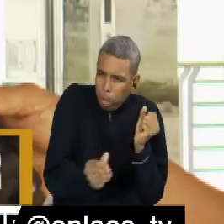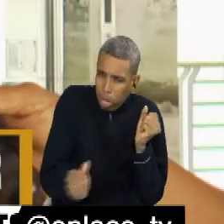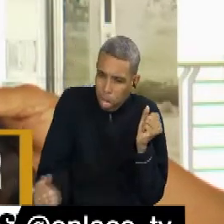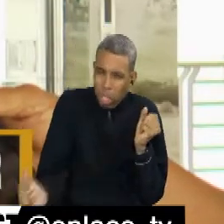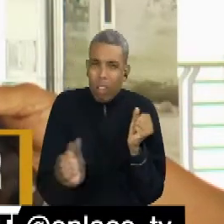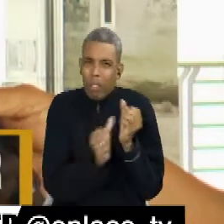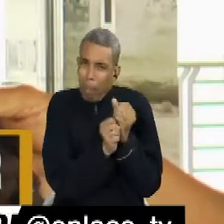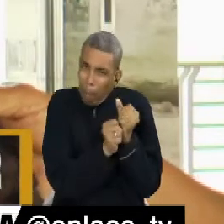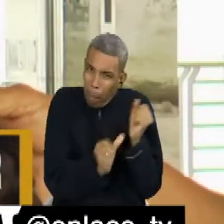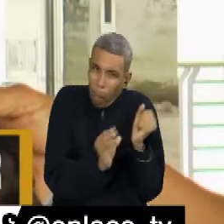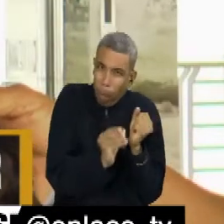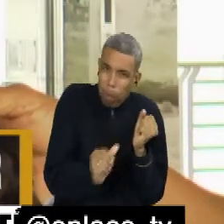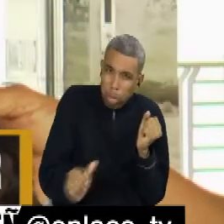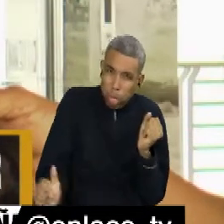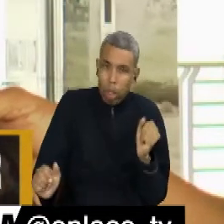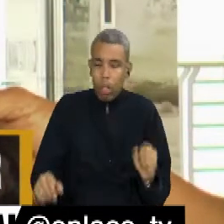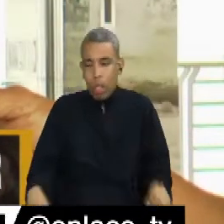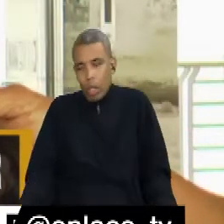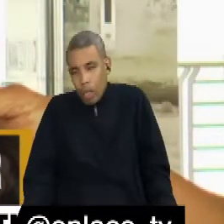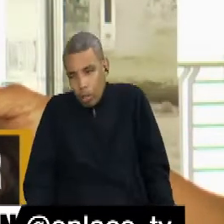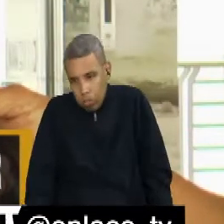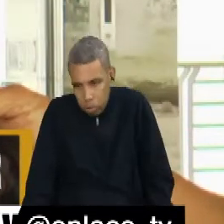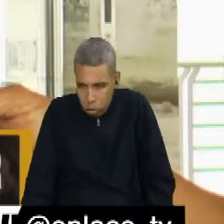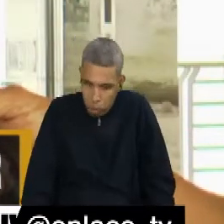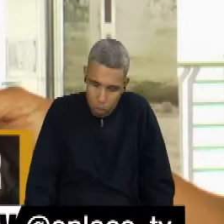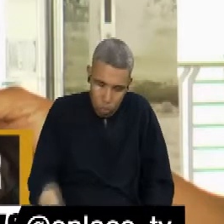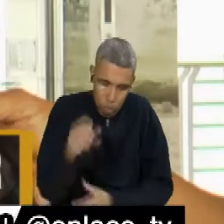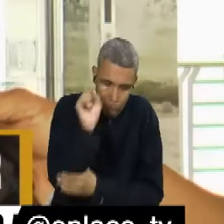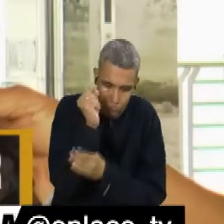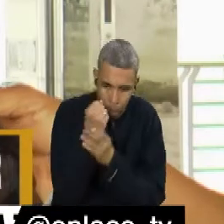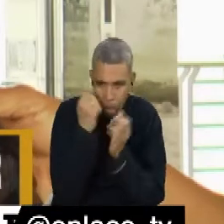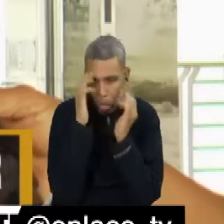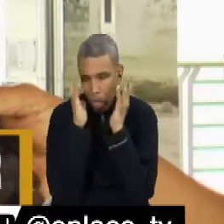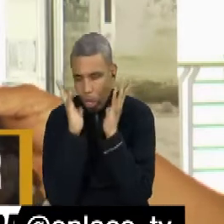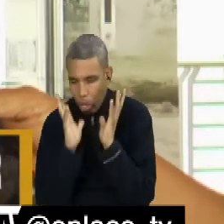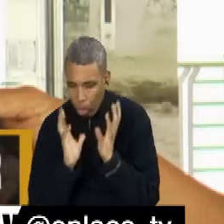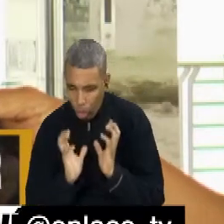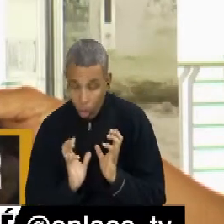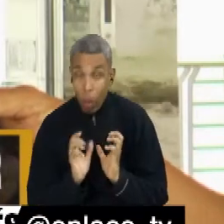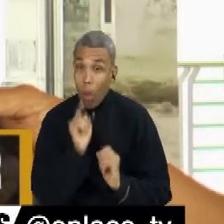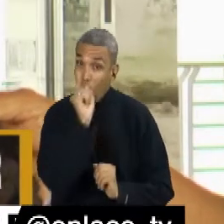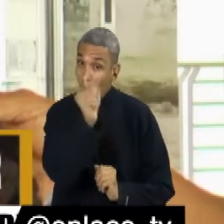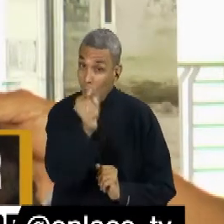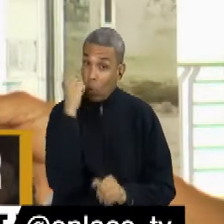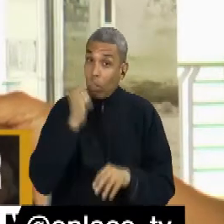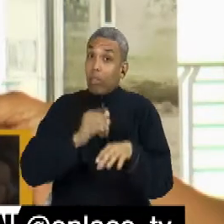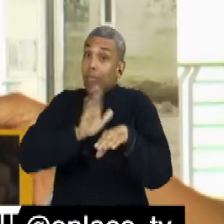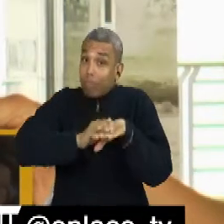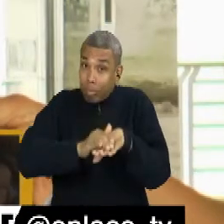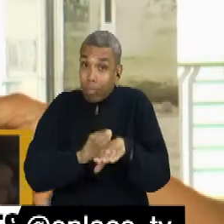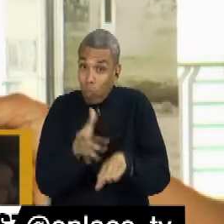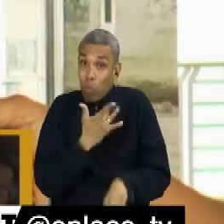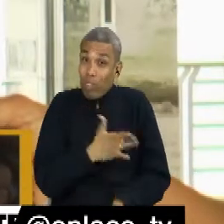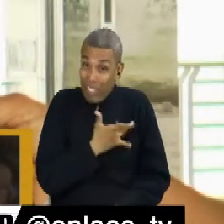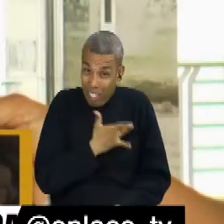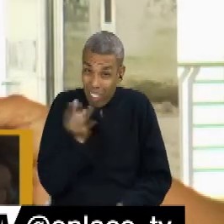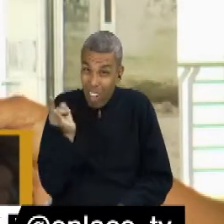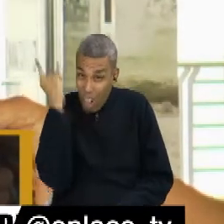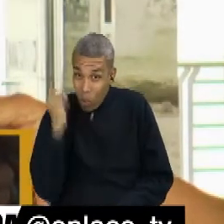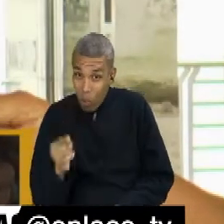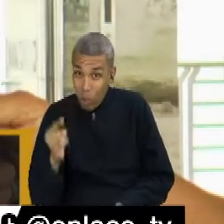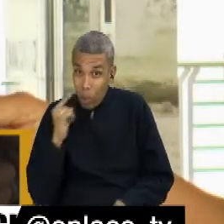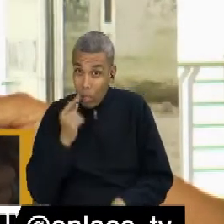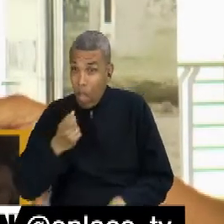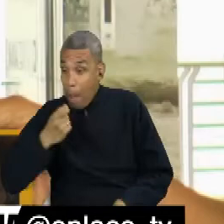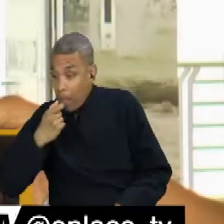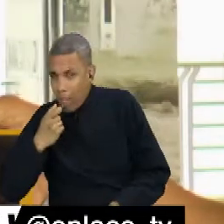uterina, desgano, desaliento, desvanecimiento. Por lo tanto, nosotros estamos enviando la alerta a Barranca Bermeja para que se abstenga de comprar e ingerir